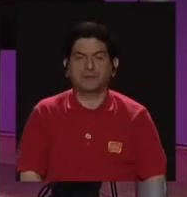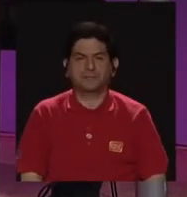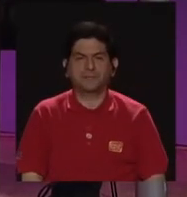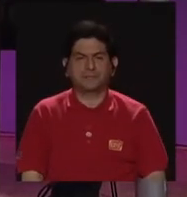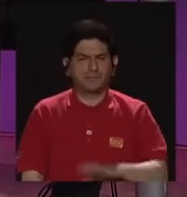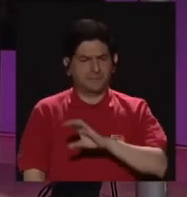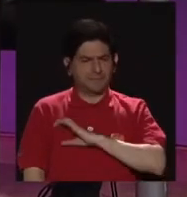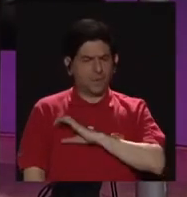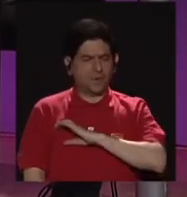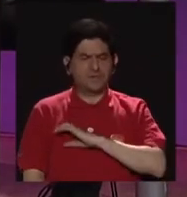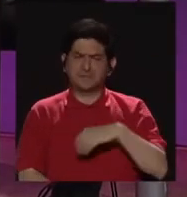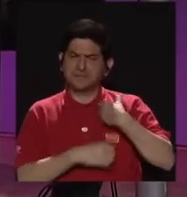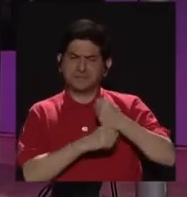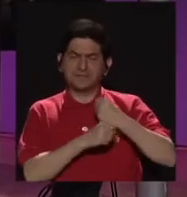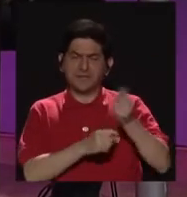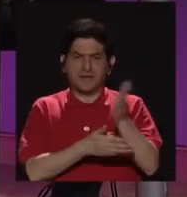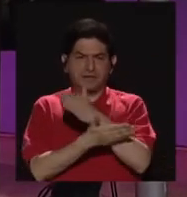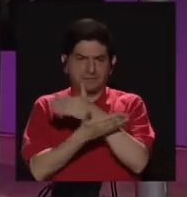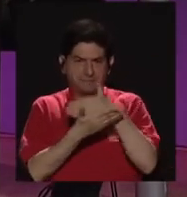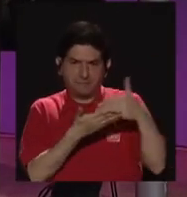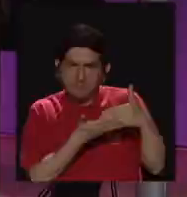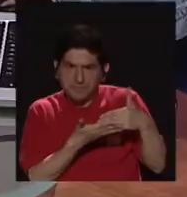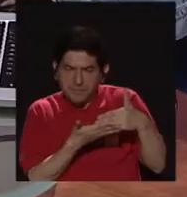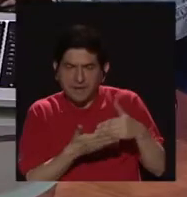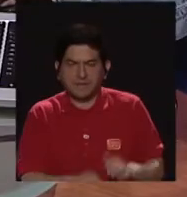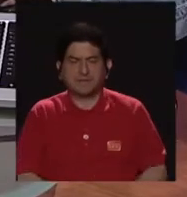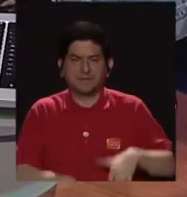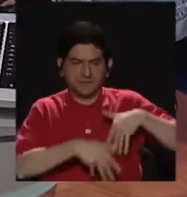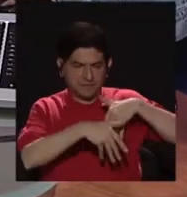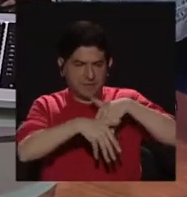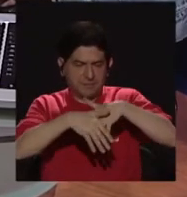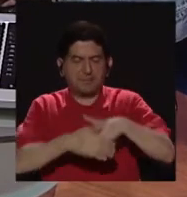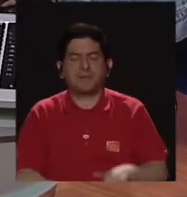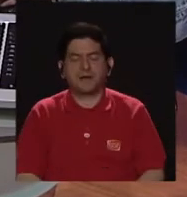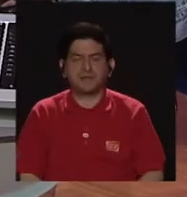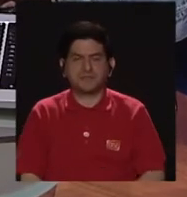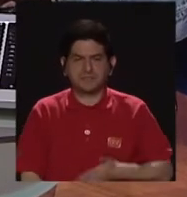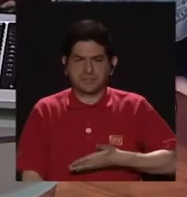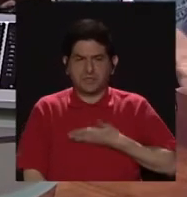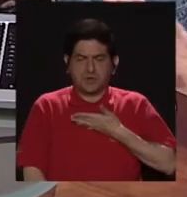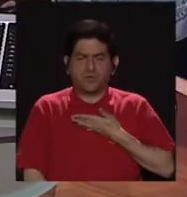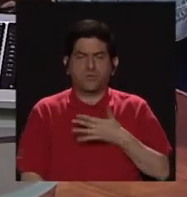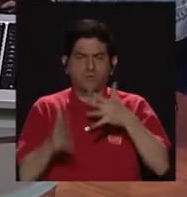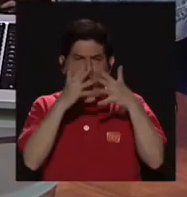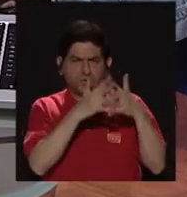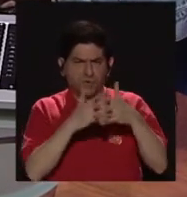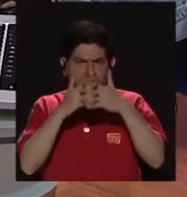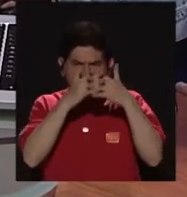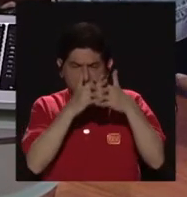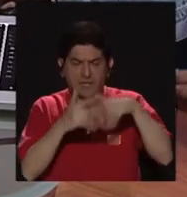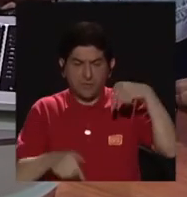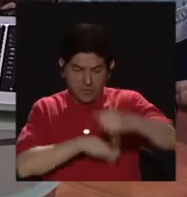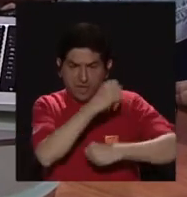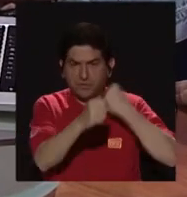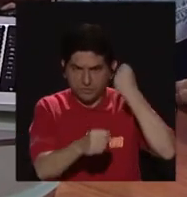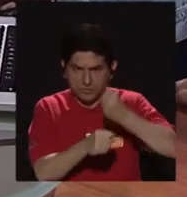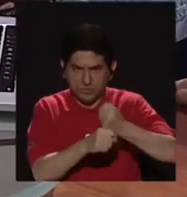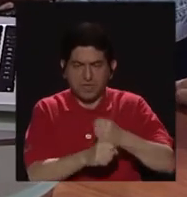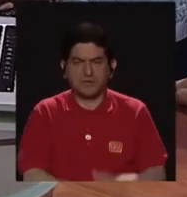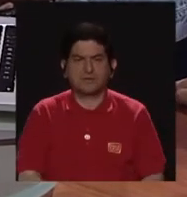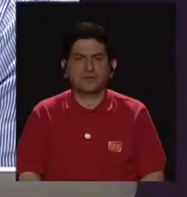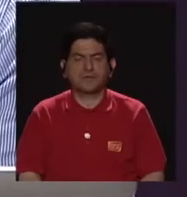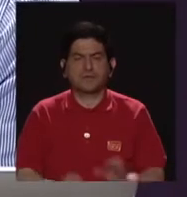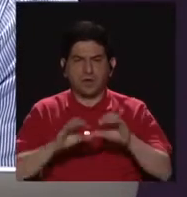policía y el ejército forman parte de la marcha del orgullo en eeuu precisamente este año la organización